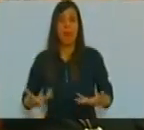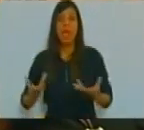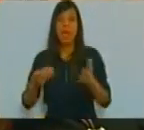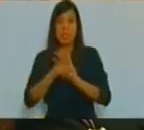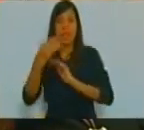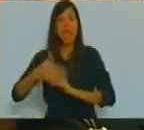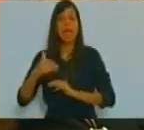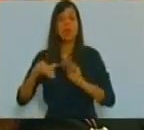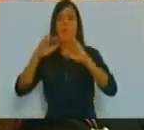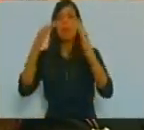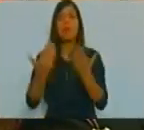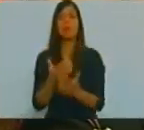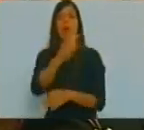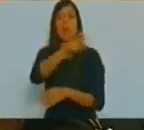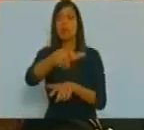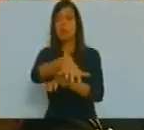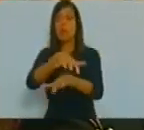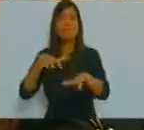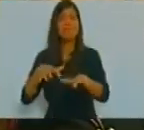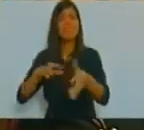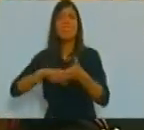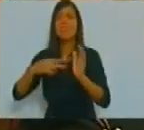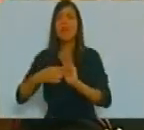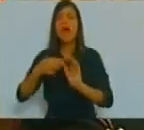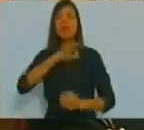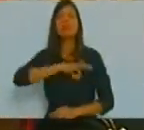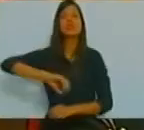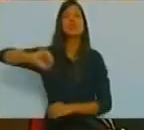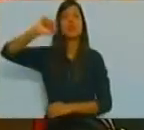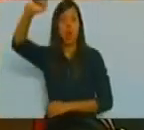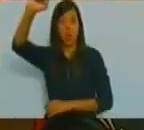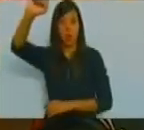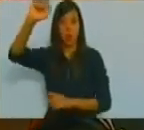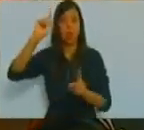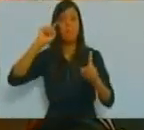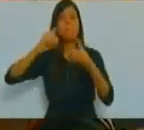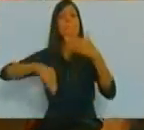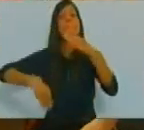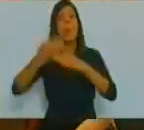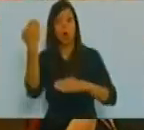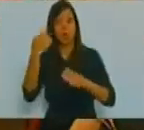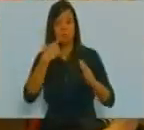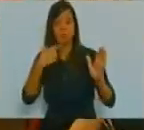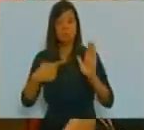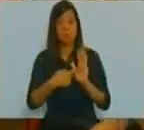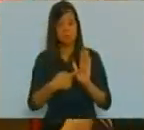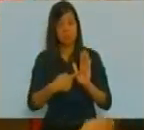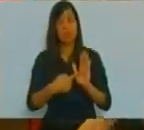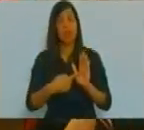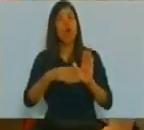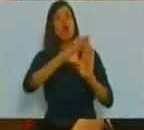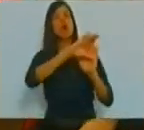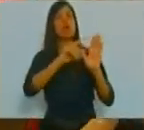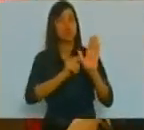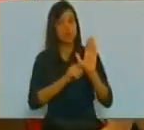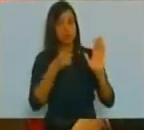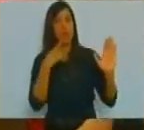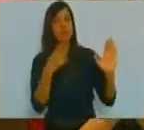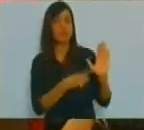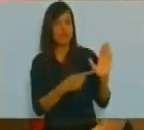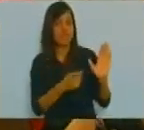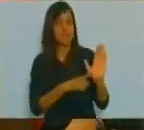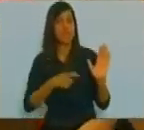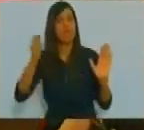humanidad el modelo socialista y ese es el que está contemplado en esta constitución